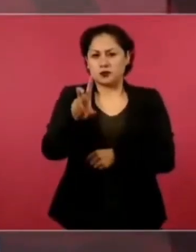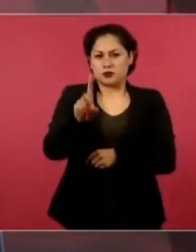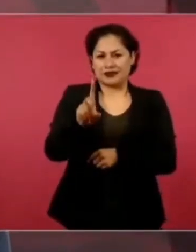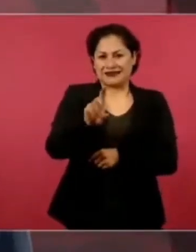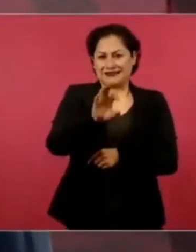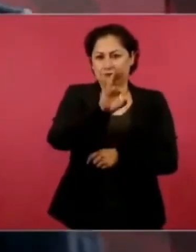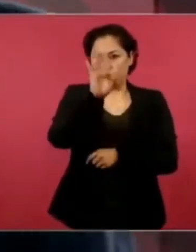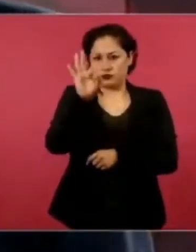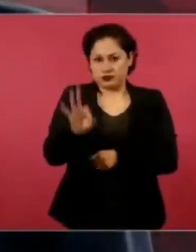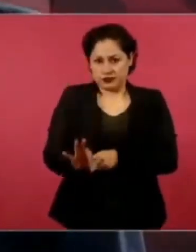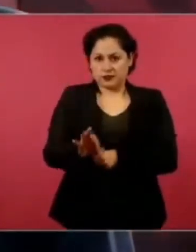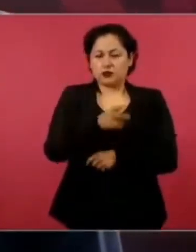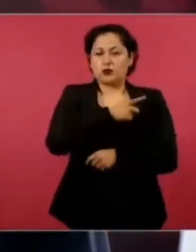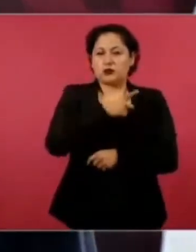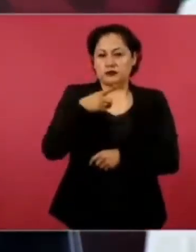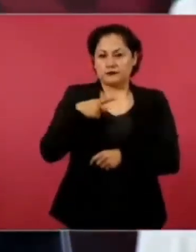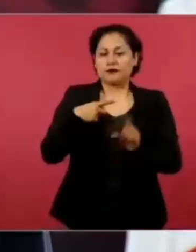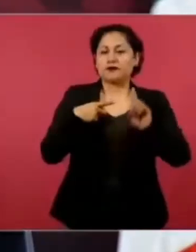Cuando